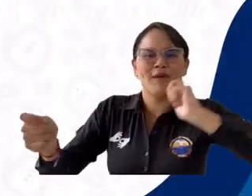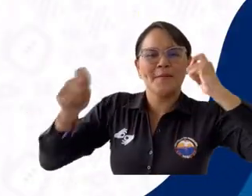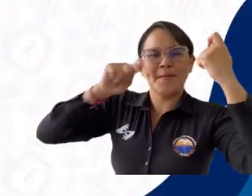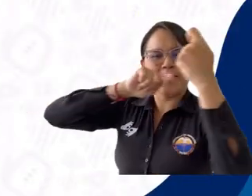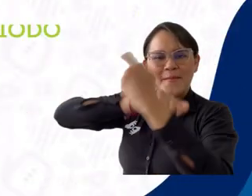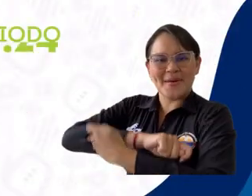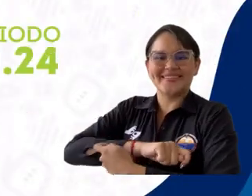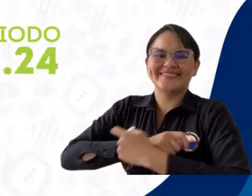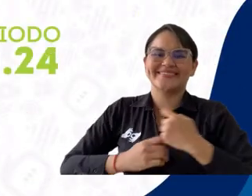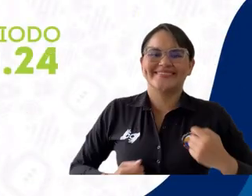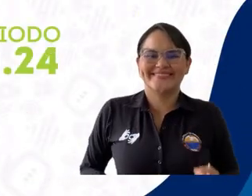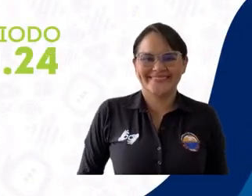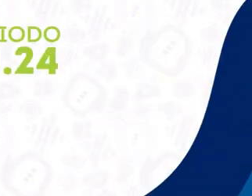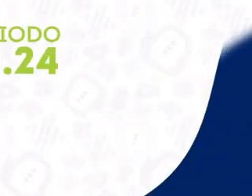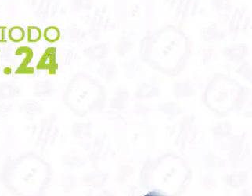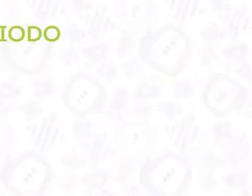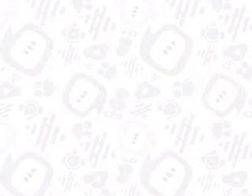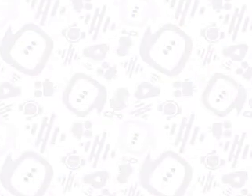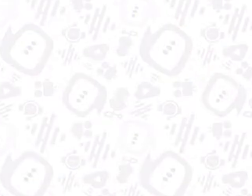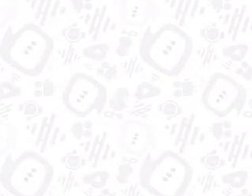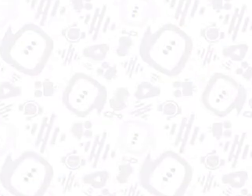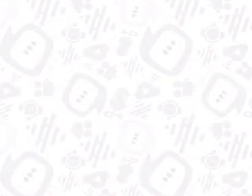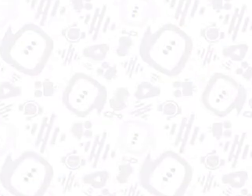Aún más incluyente e innovadora.